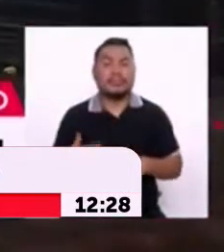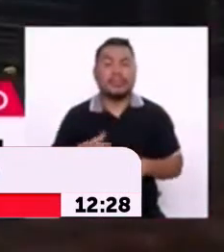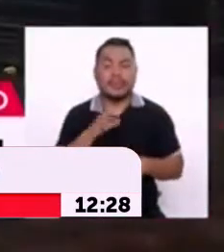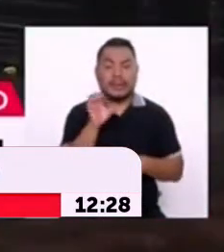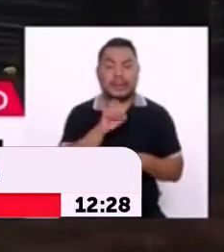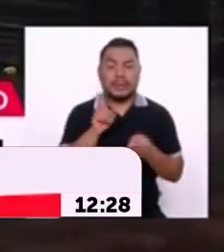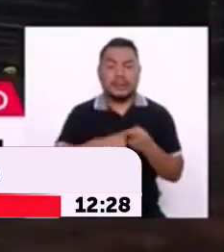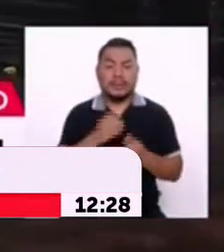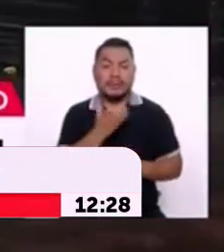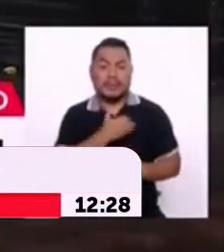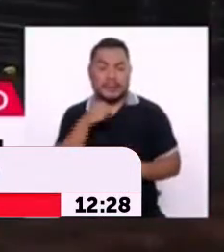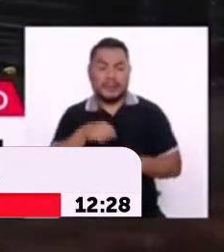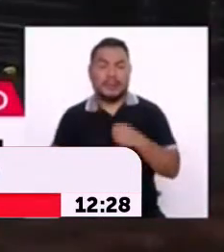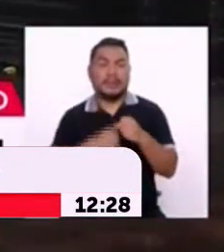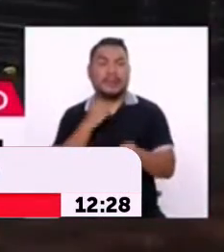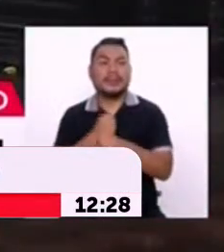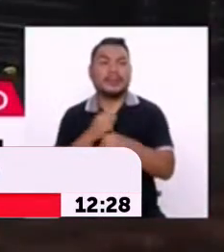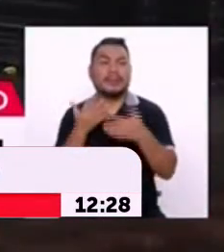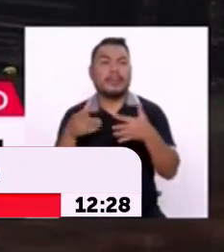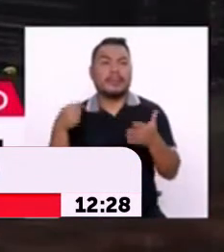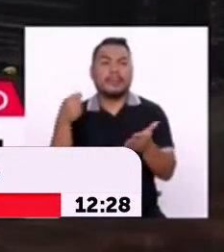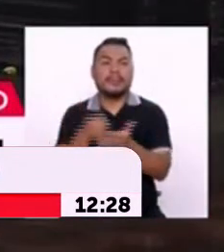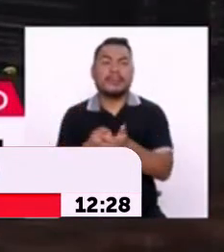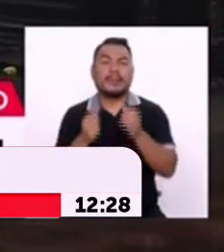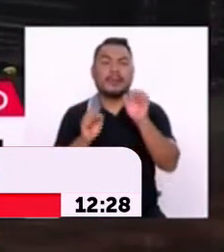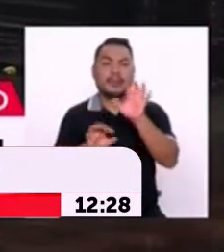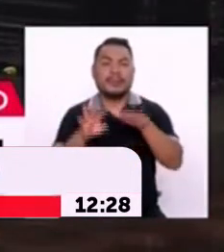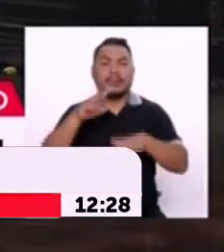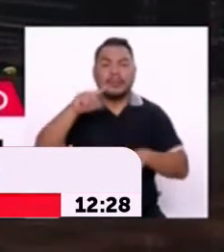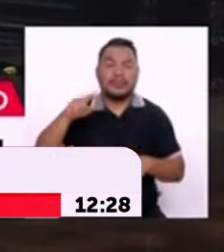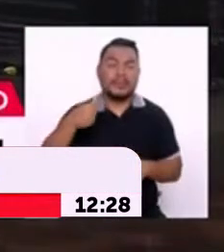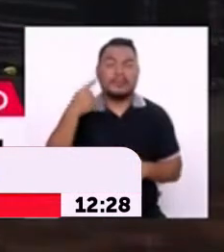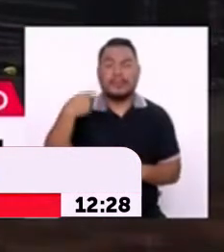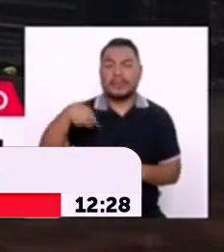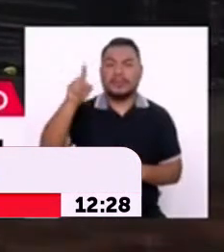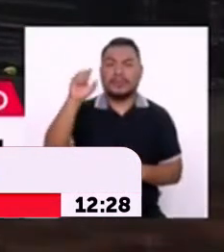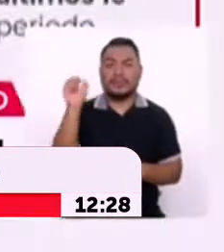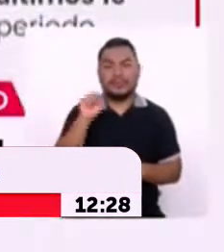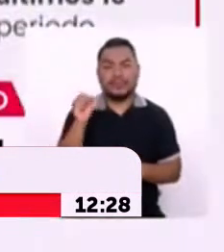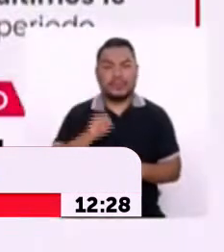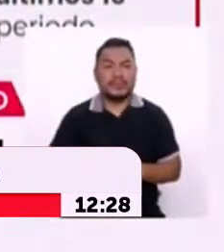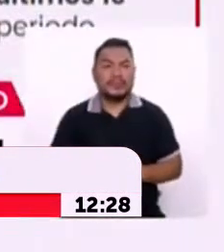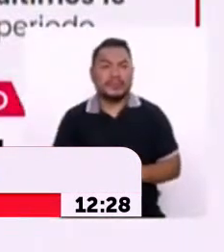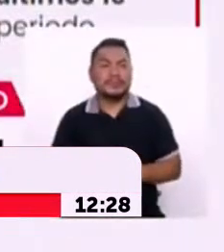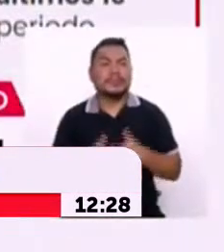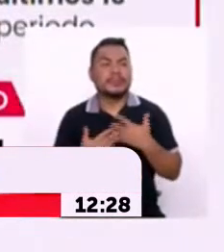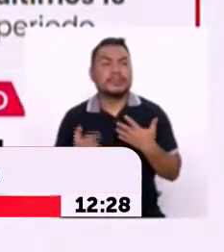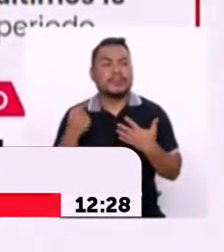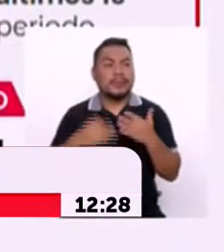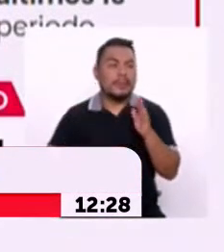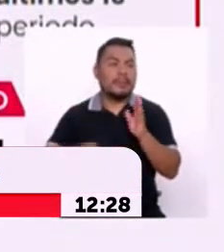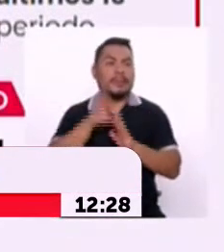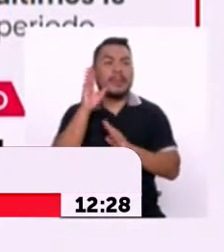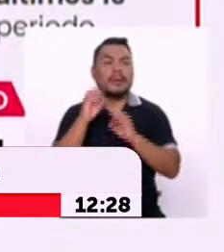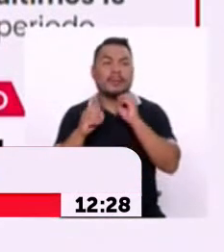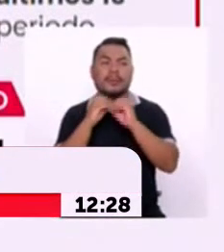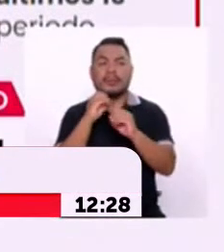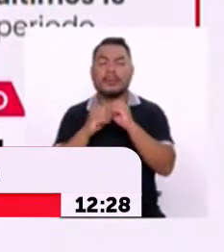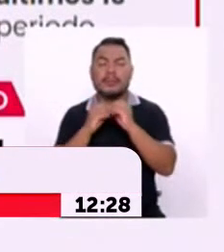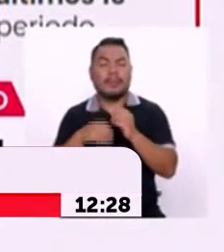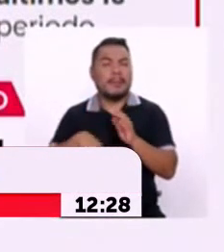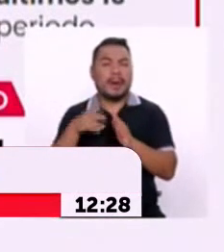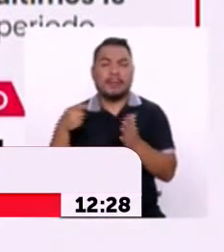a mayo de este año llegó alrededor de 14 mil millones de soles, ¡exitosa!, el mayor